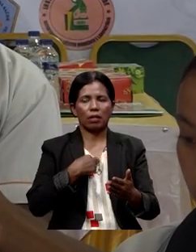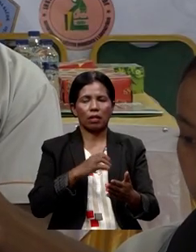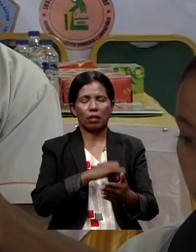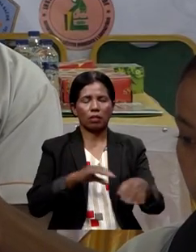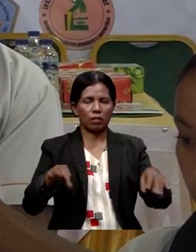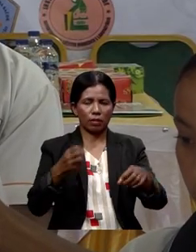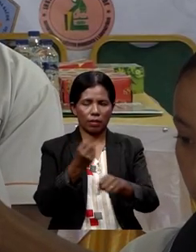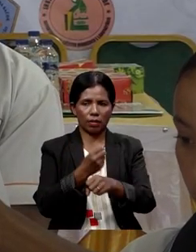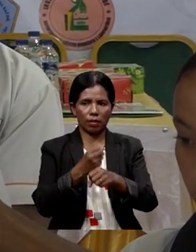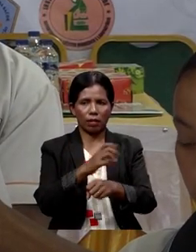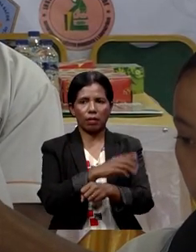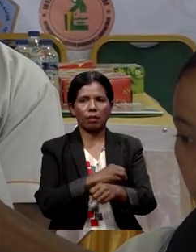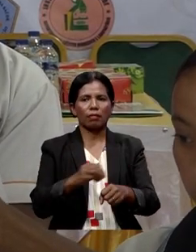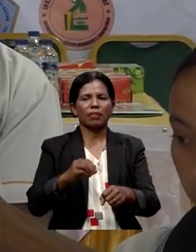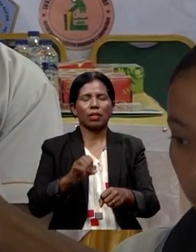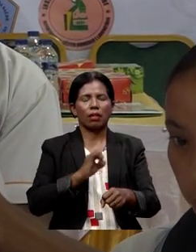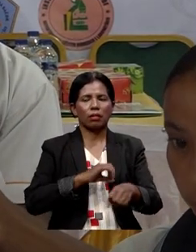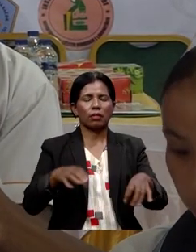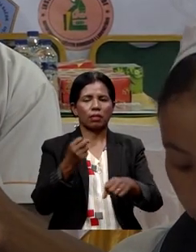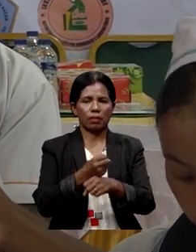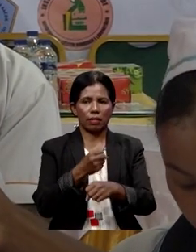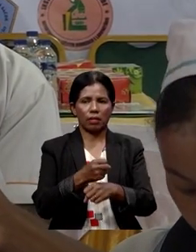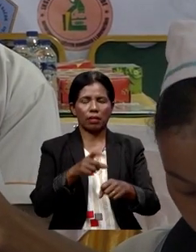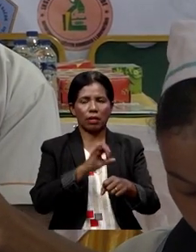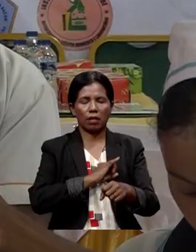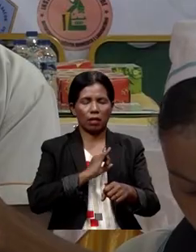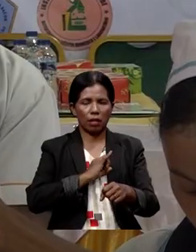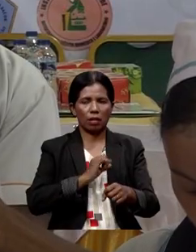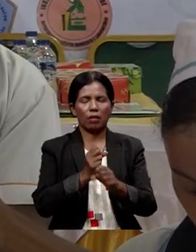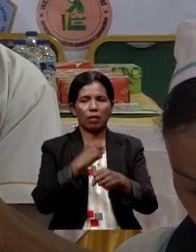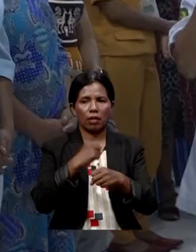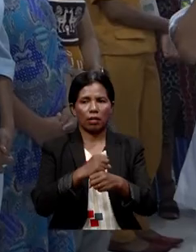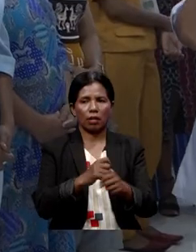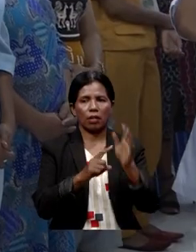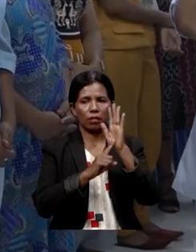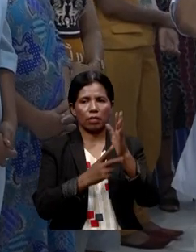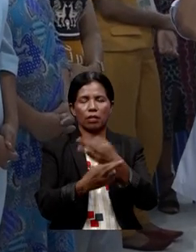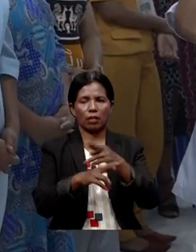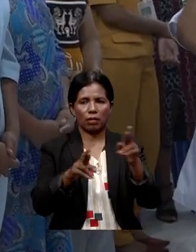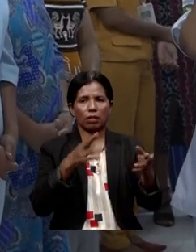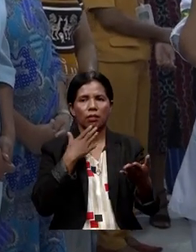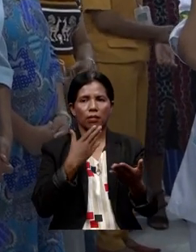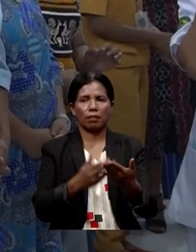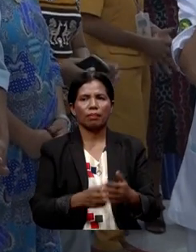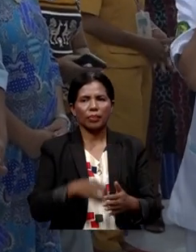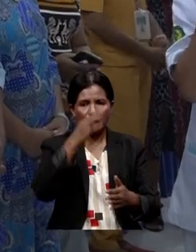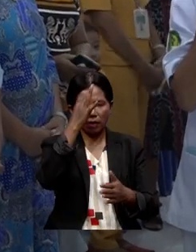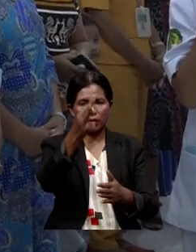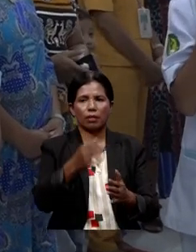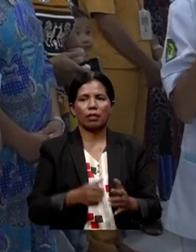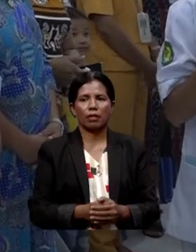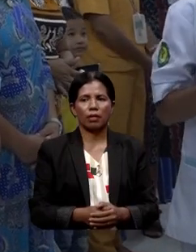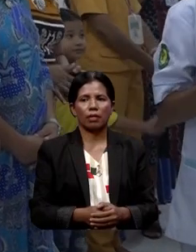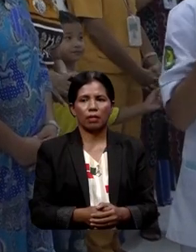esfuerzo ni ahora sí satisfacción ni esfuerzo ni tamba esfuerzo ni bien maca durante a halo a turun ni resultado ni bien maca y a futuro un lugar